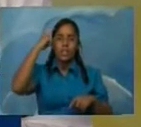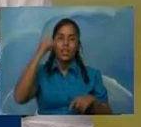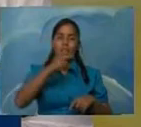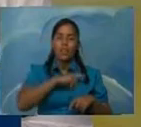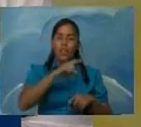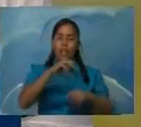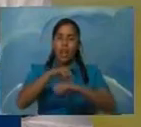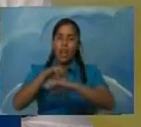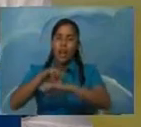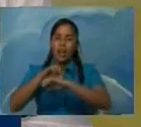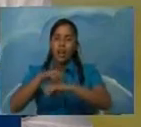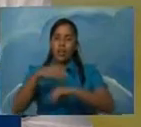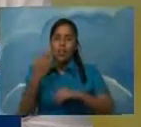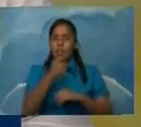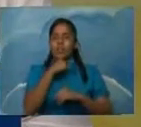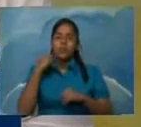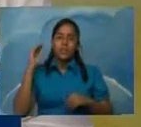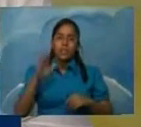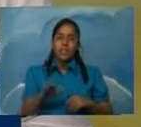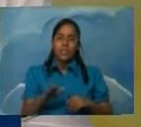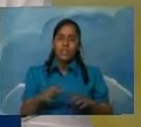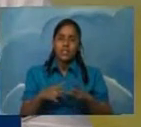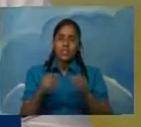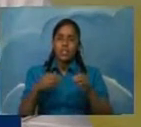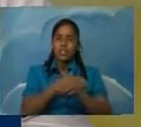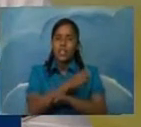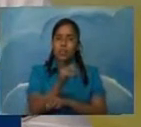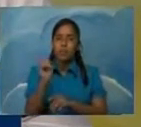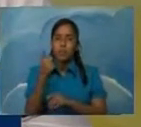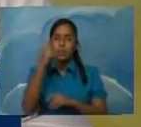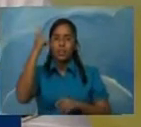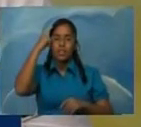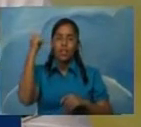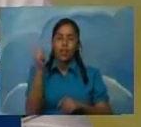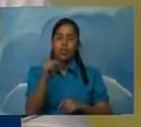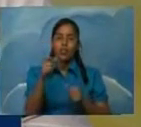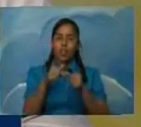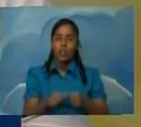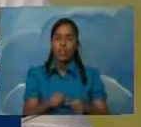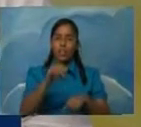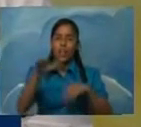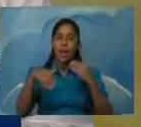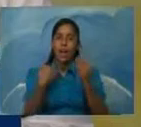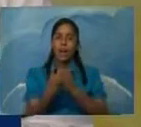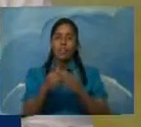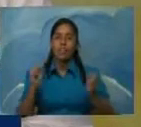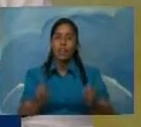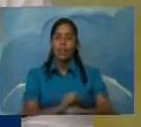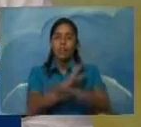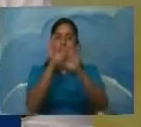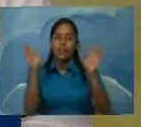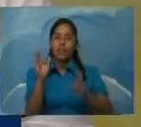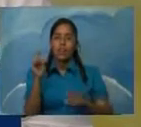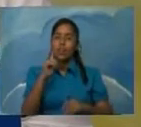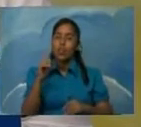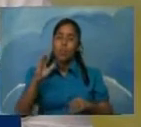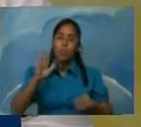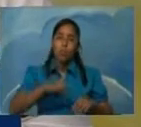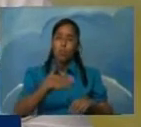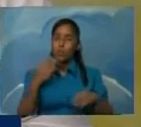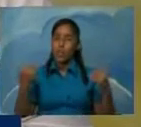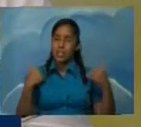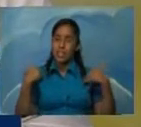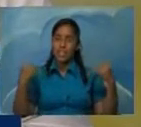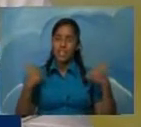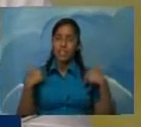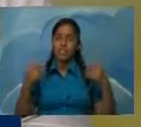la carne que matares en la tarde del primer día, no quedará hasta la mañana. No podrás sacrificar la